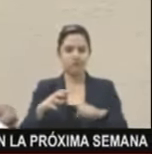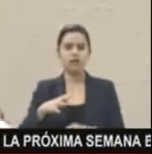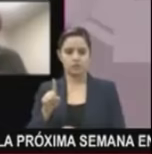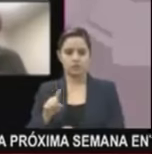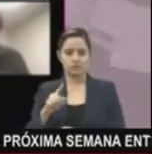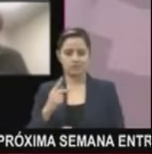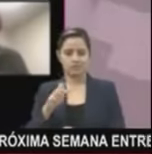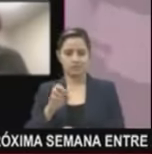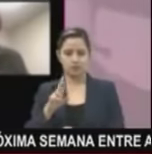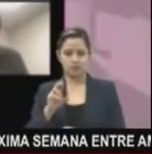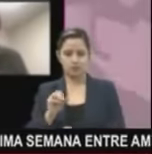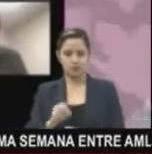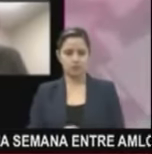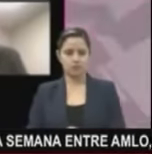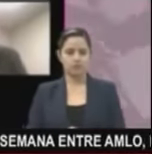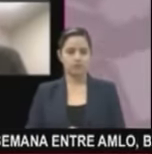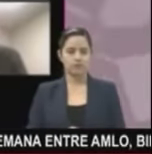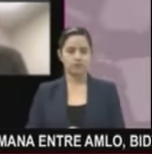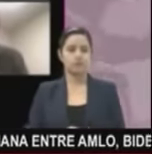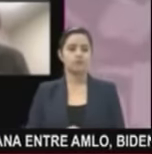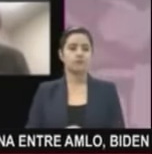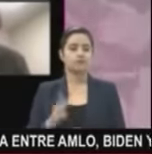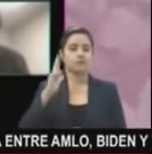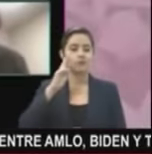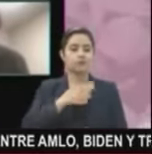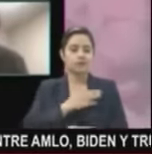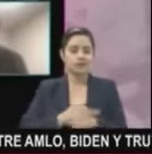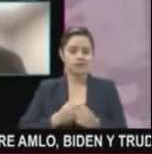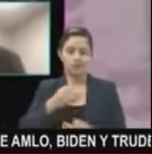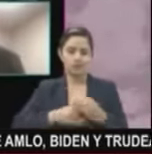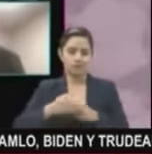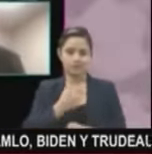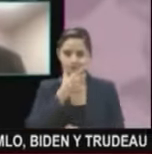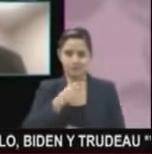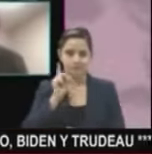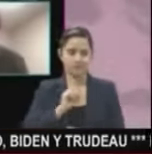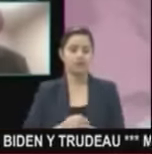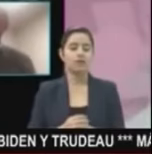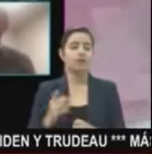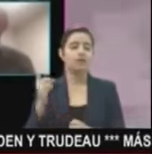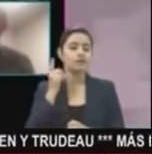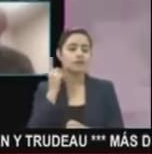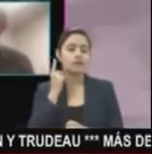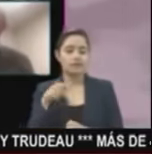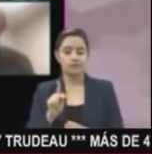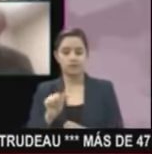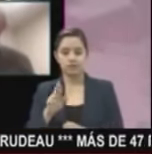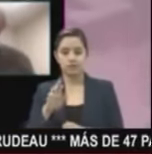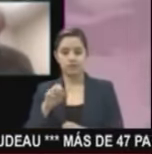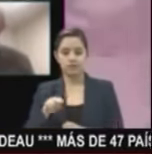exigencia social popular de hacer una consulta pública para revocación de mandato. O la otra, si el INE no tendrá